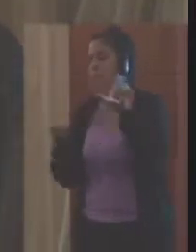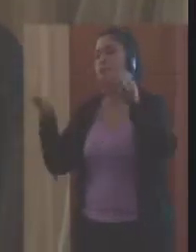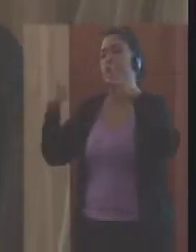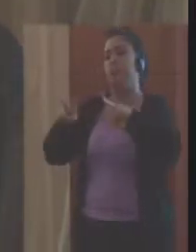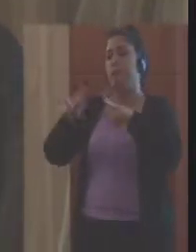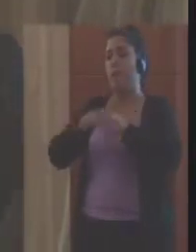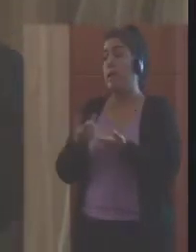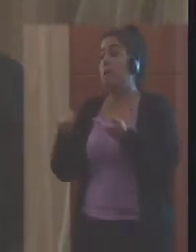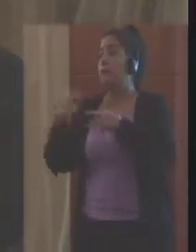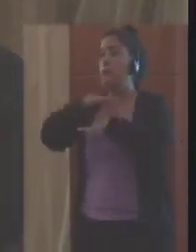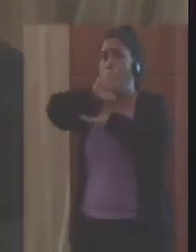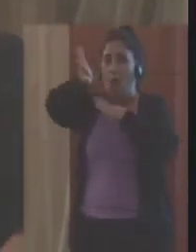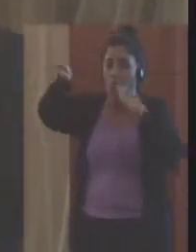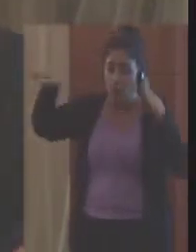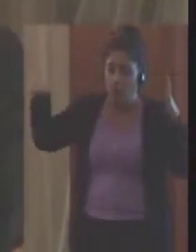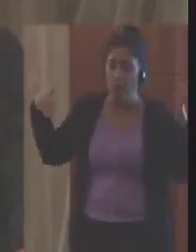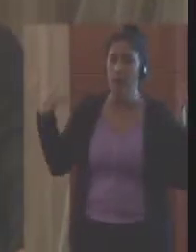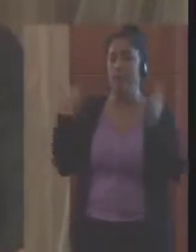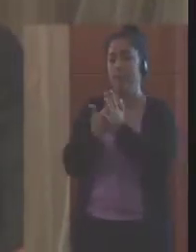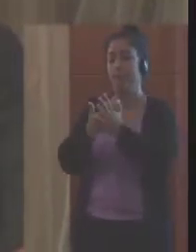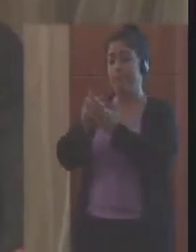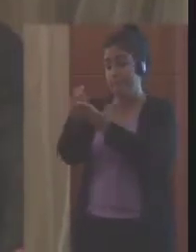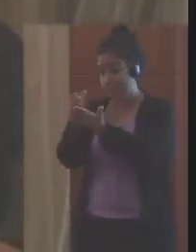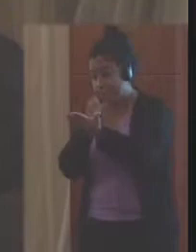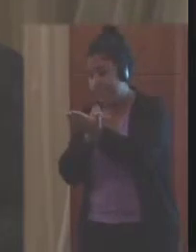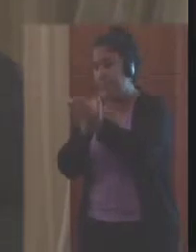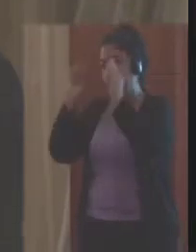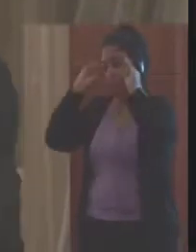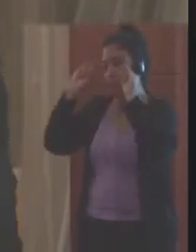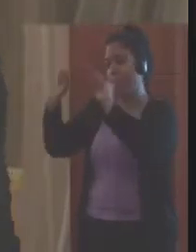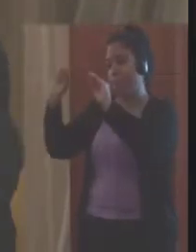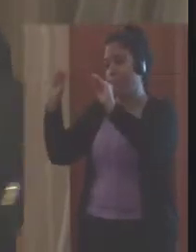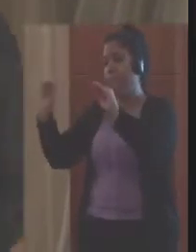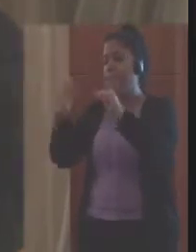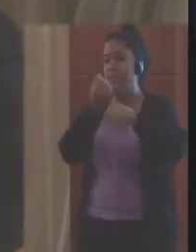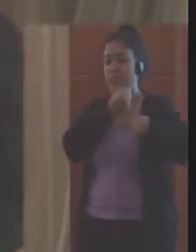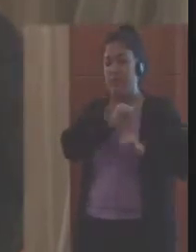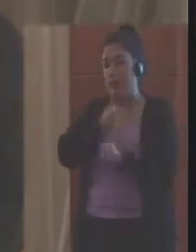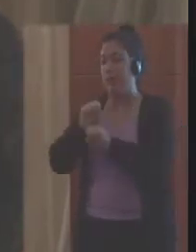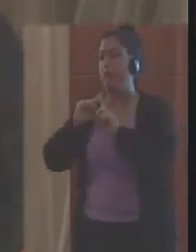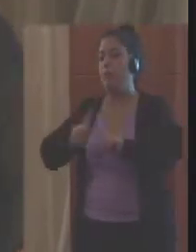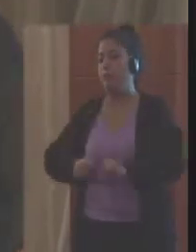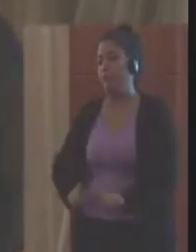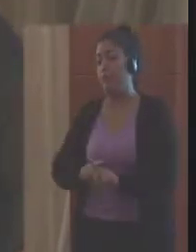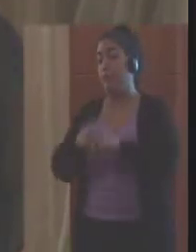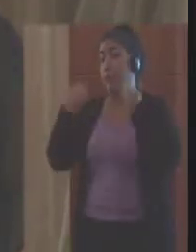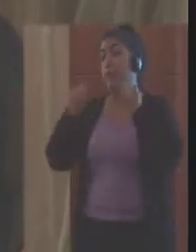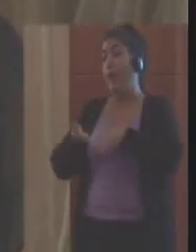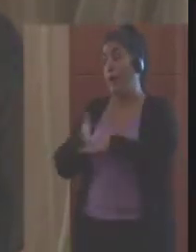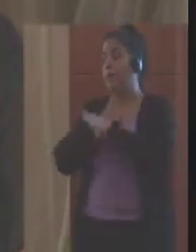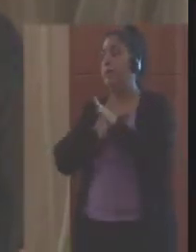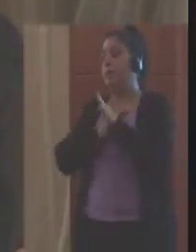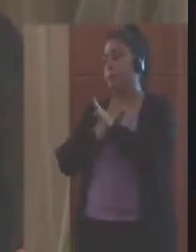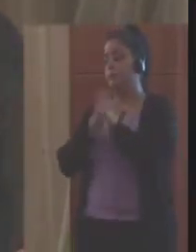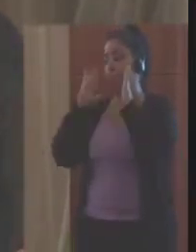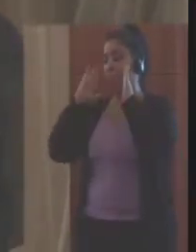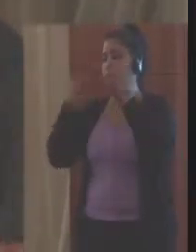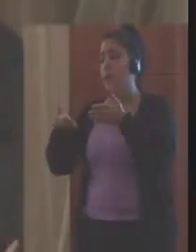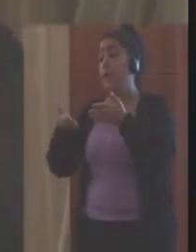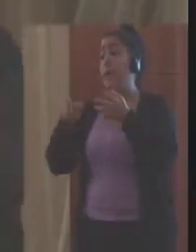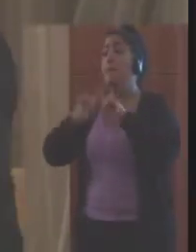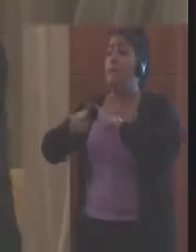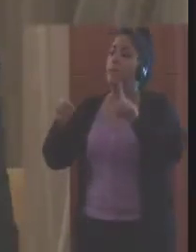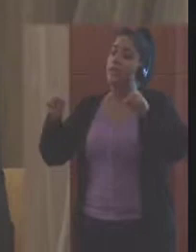sociedad civil, of the para country. analizar la capacidad del país para Nevertheless, poder we still soportar un have embate difficulties de un in huracán. responding. Sin embargo, aún We have